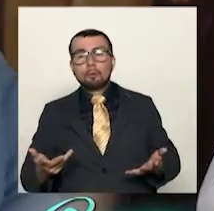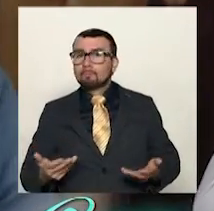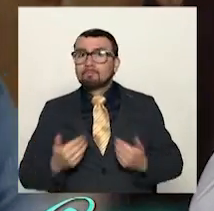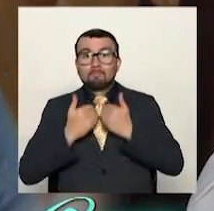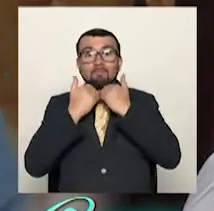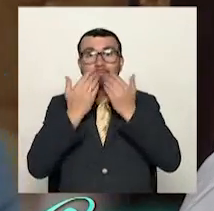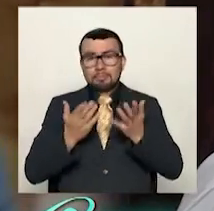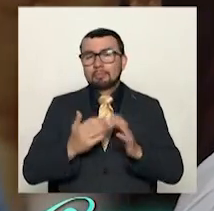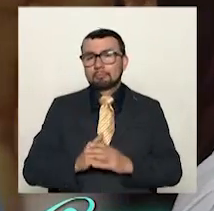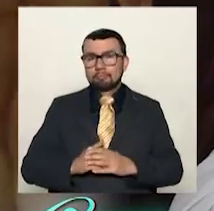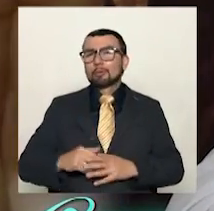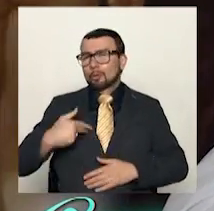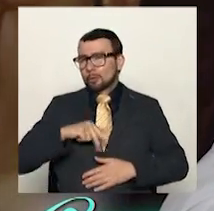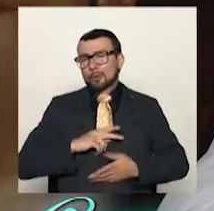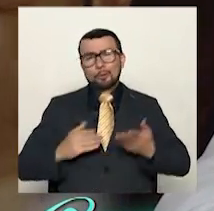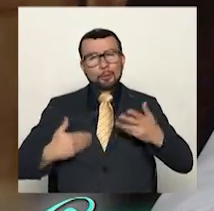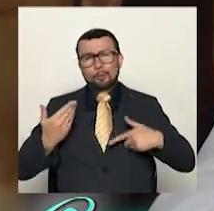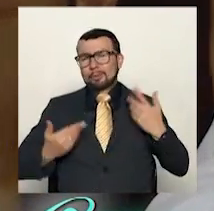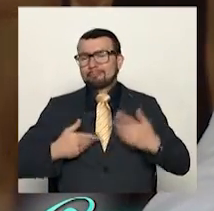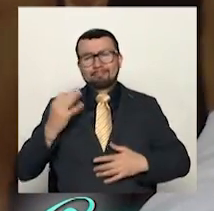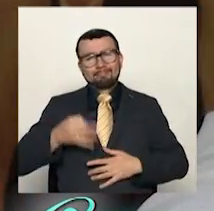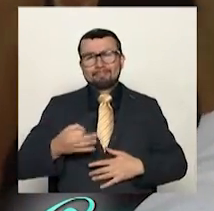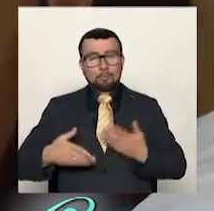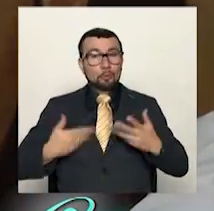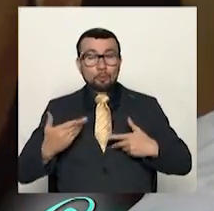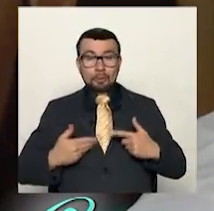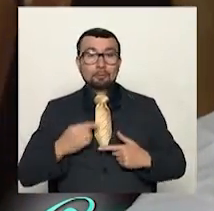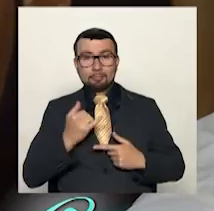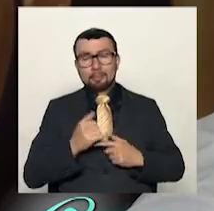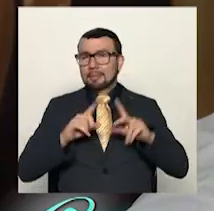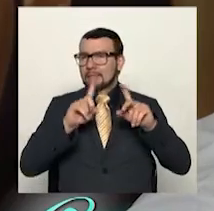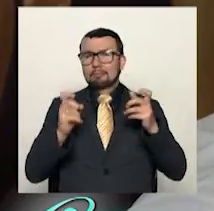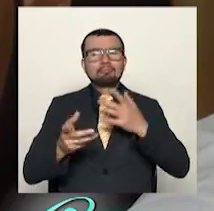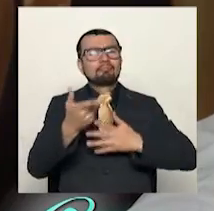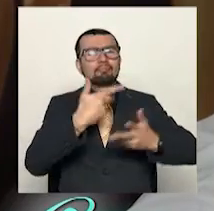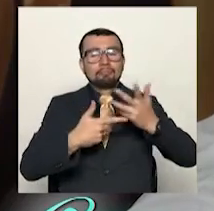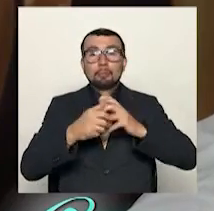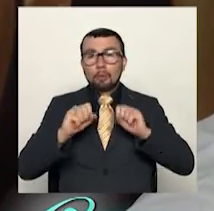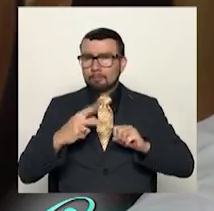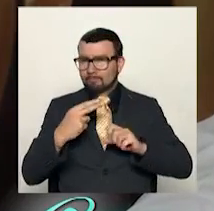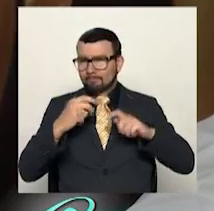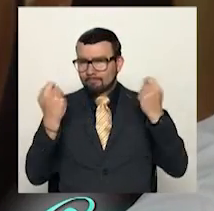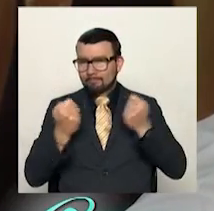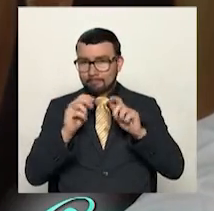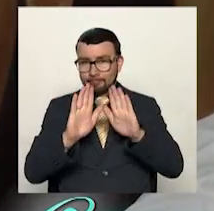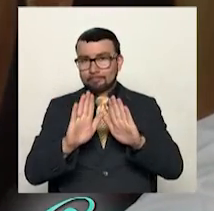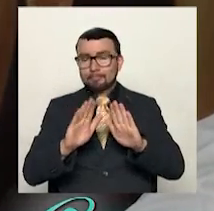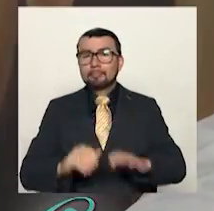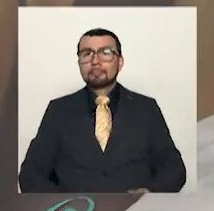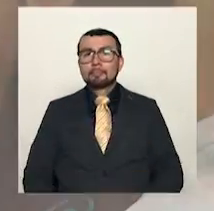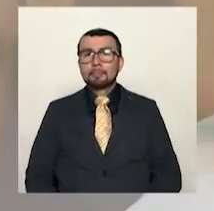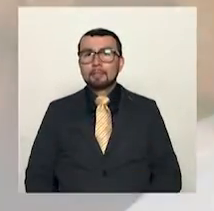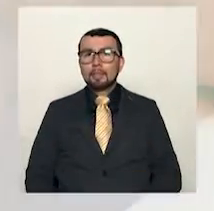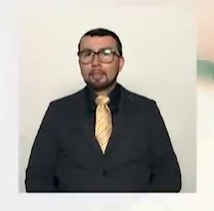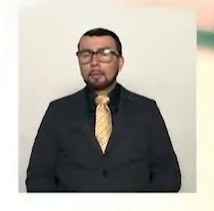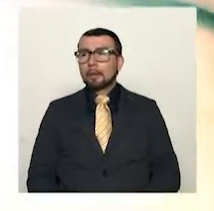Para nosotros es motivo de mucha alegría cada vez compartir estos temas con todos ustedes. Vamos a este corte comerciales.